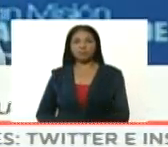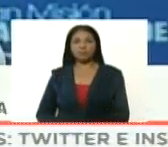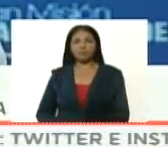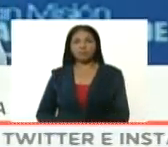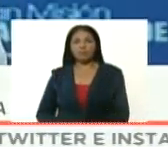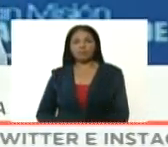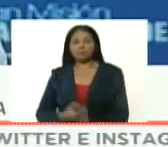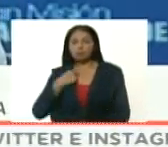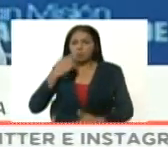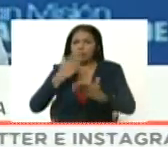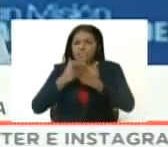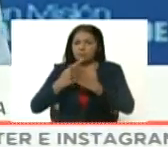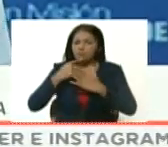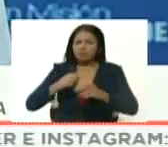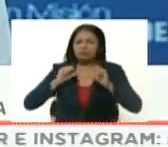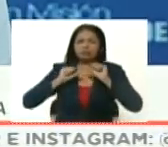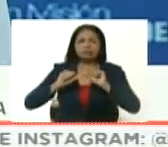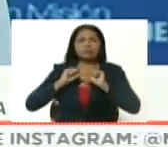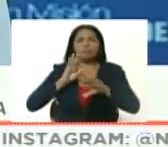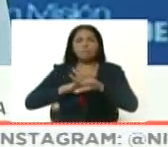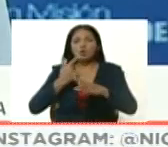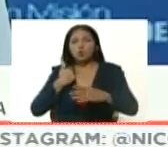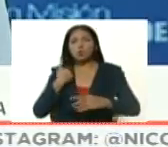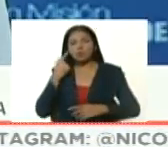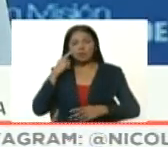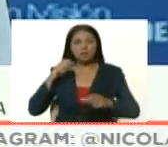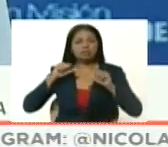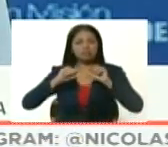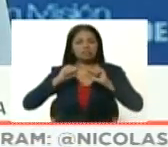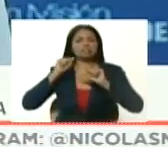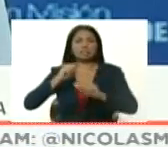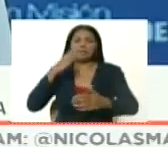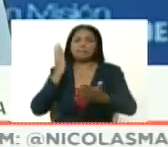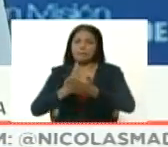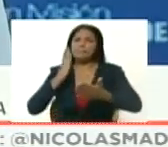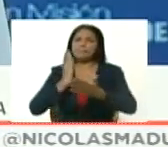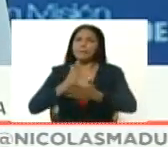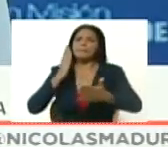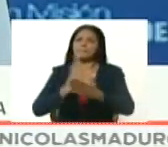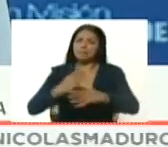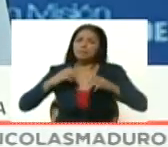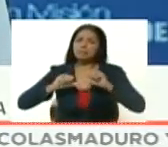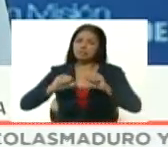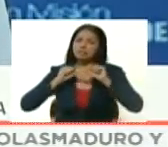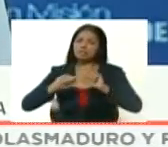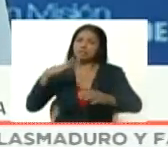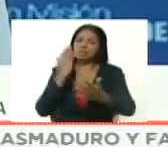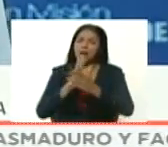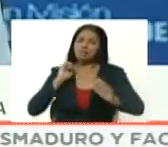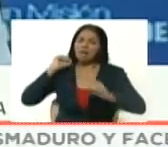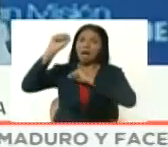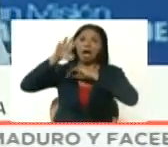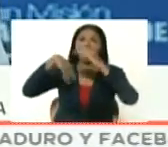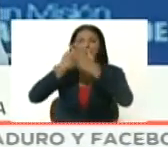Yo siempre lo digo, lo insisto, mire, porque uno tiene que ser perseverante en las cosas, insistir, insistir hasta lograrlo.